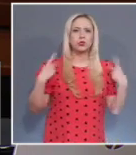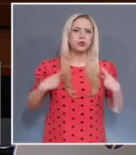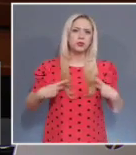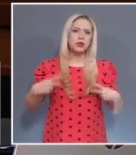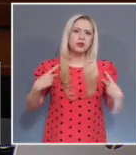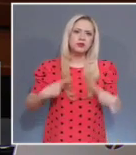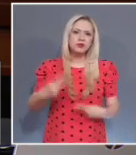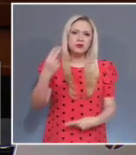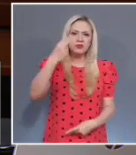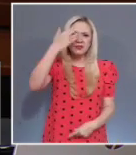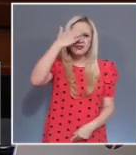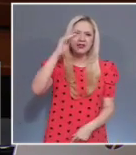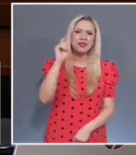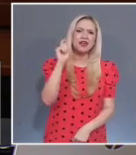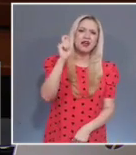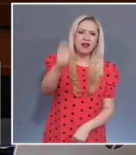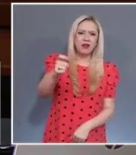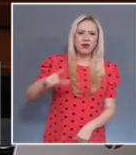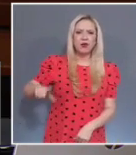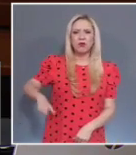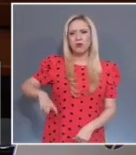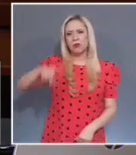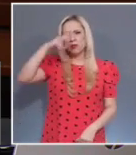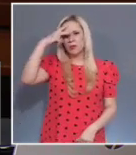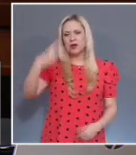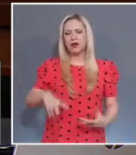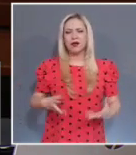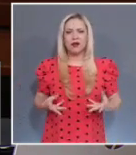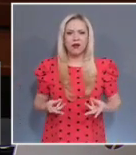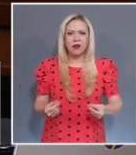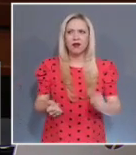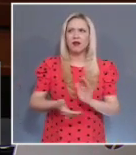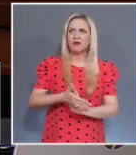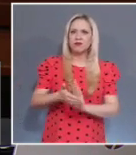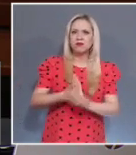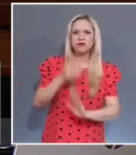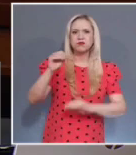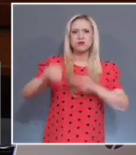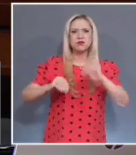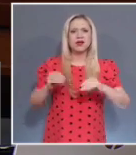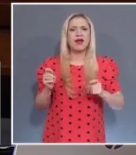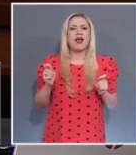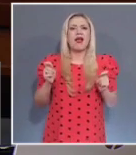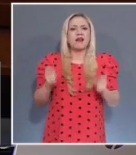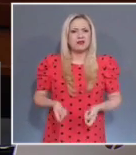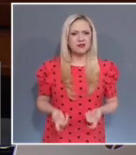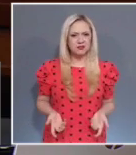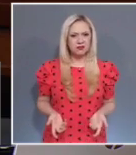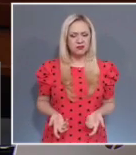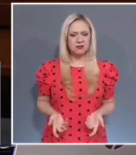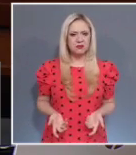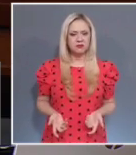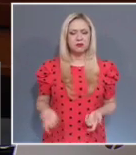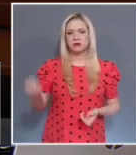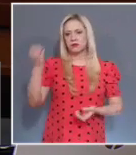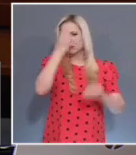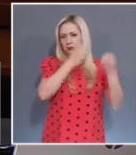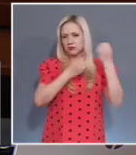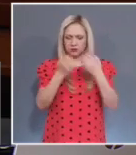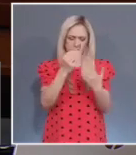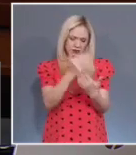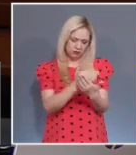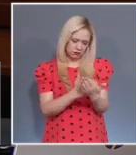del Gobierno de México. Además, tal como está formulado, el acuerdo analizado pone en